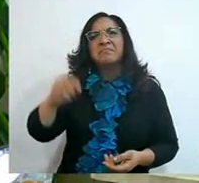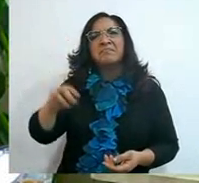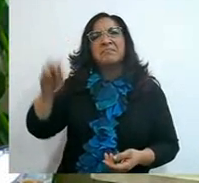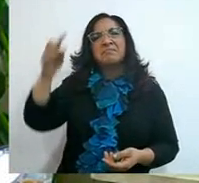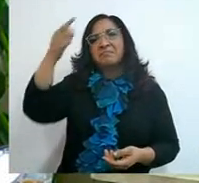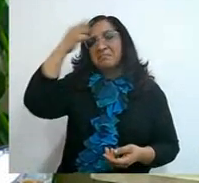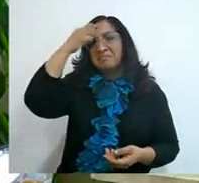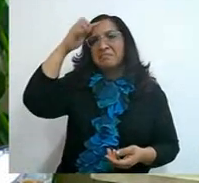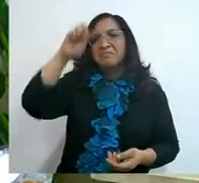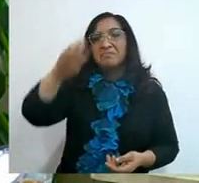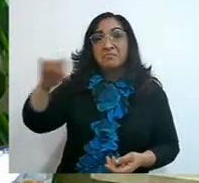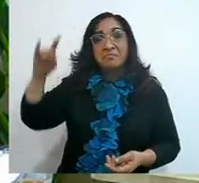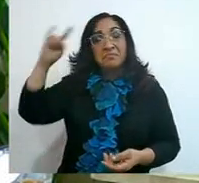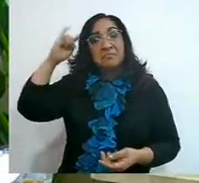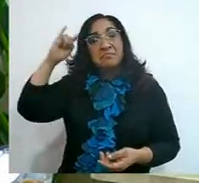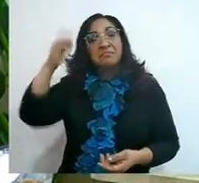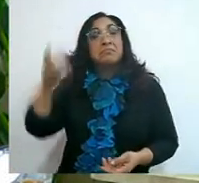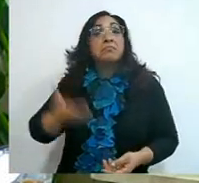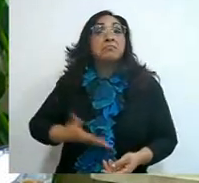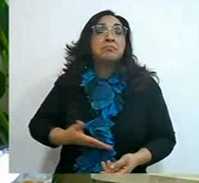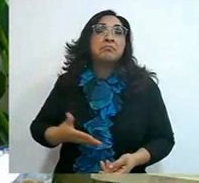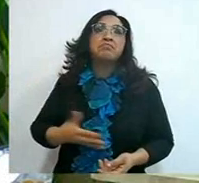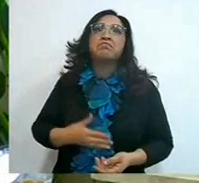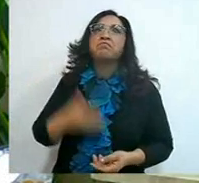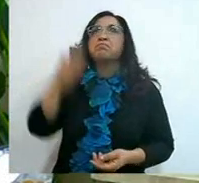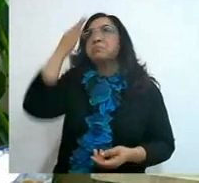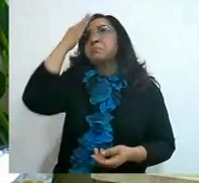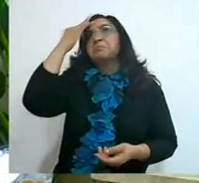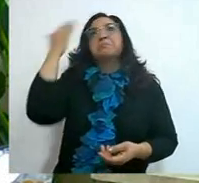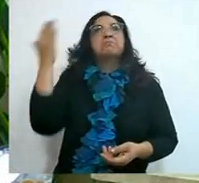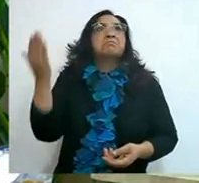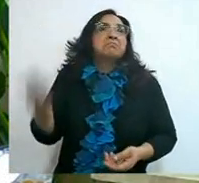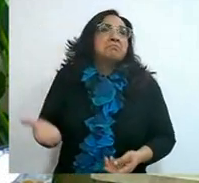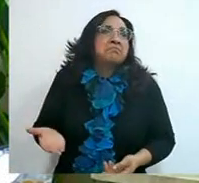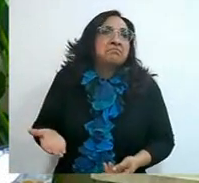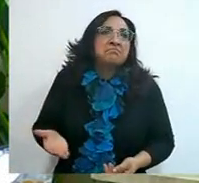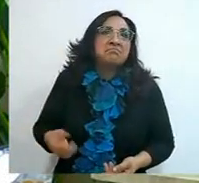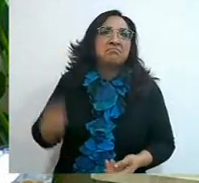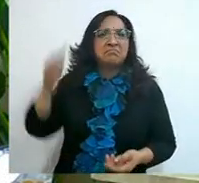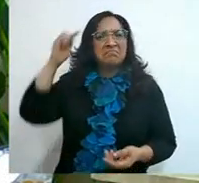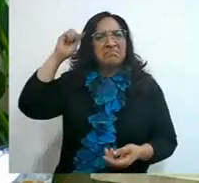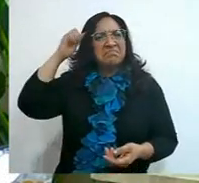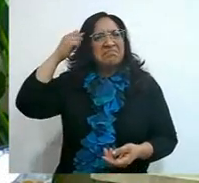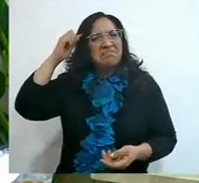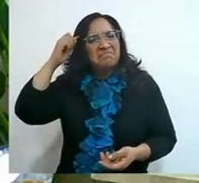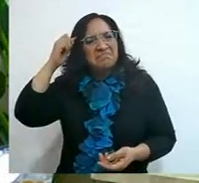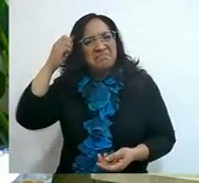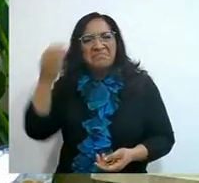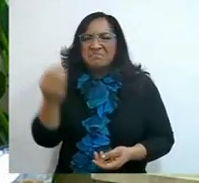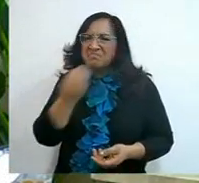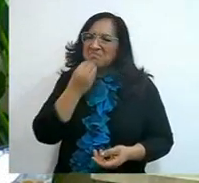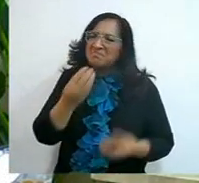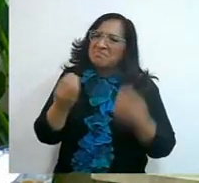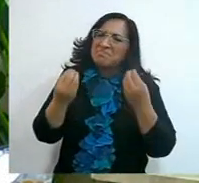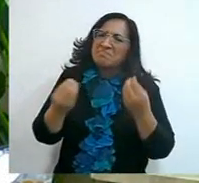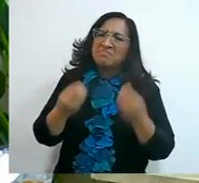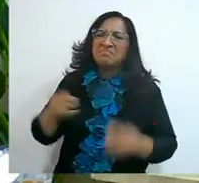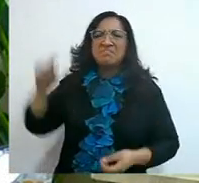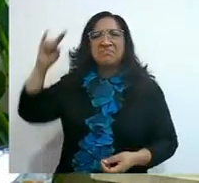Entonces usted llegaba, pues tengo el demonio de la ira, tengo el demonio de la gula, ah, tengo el